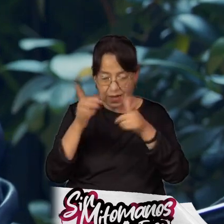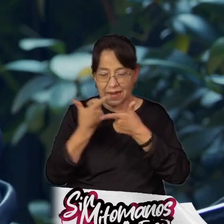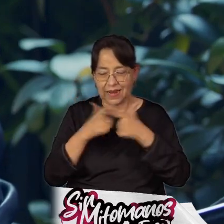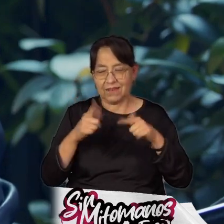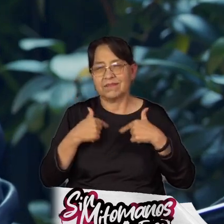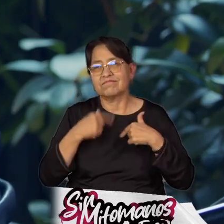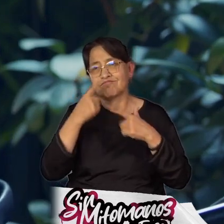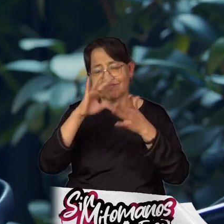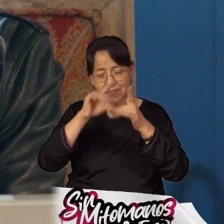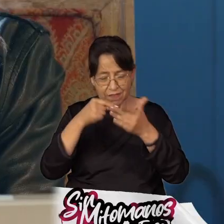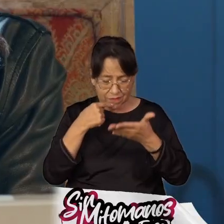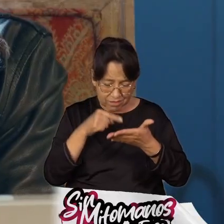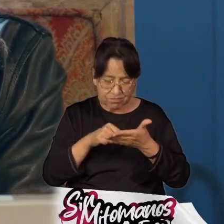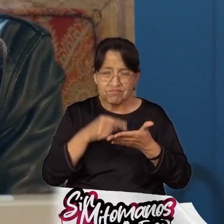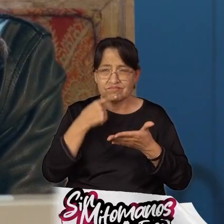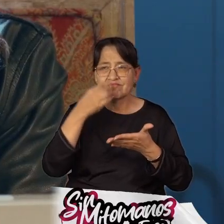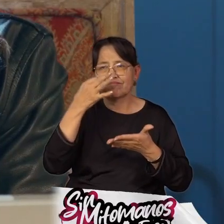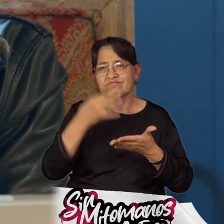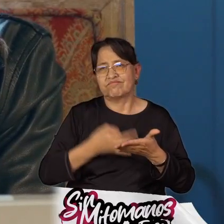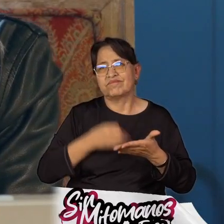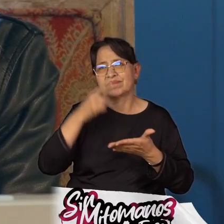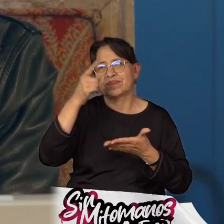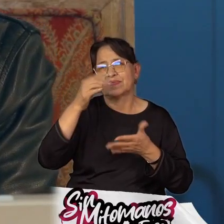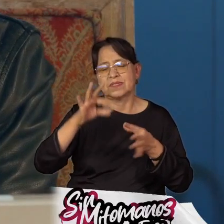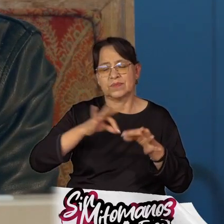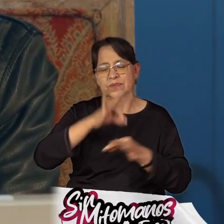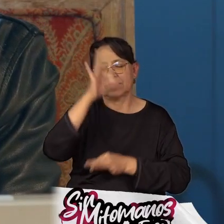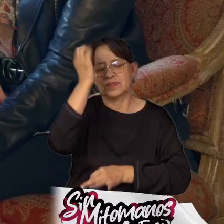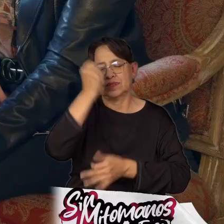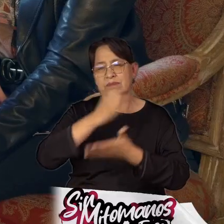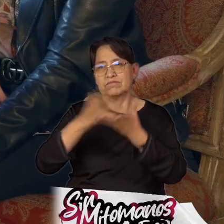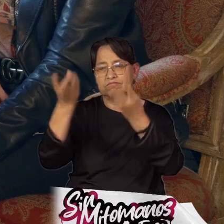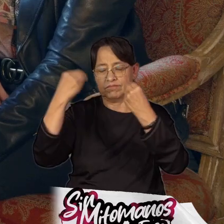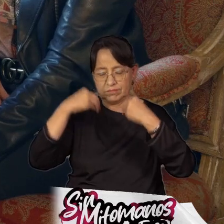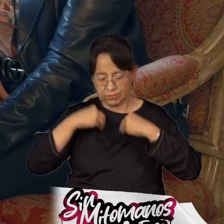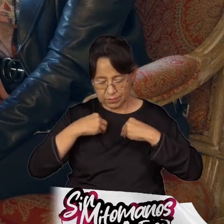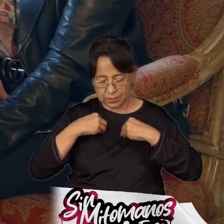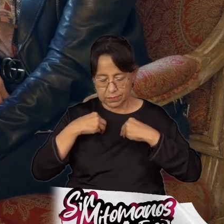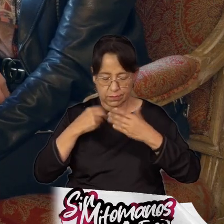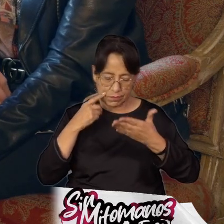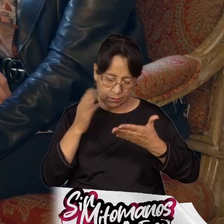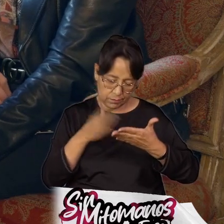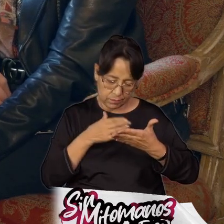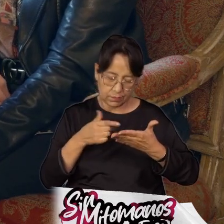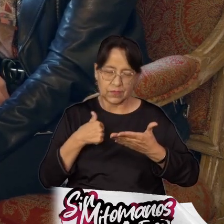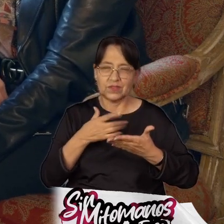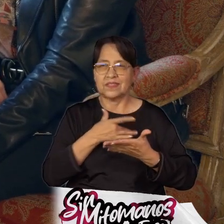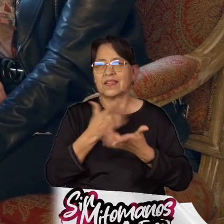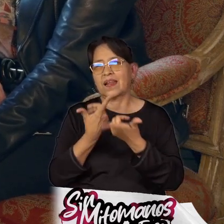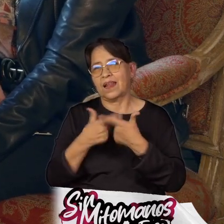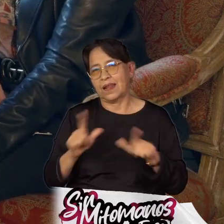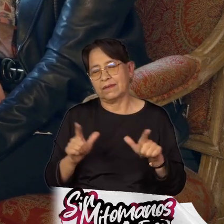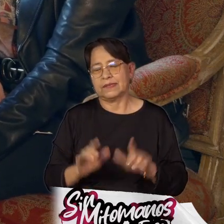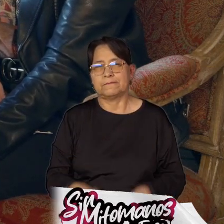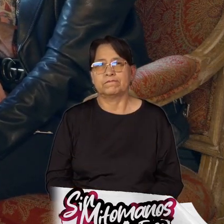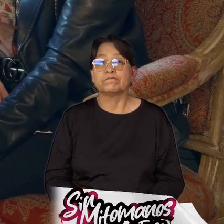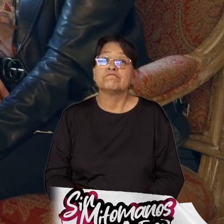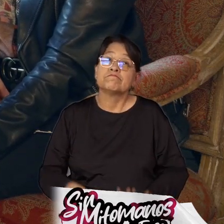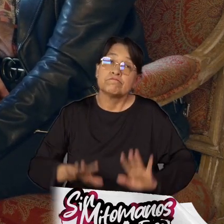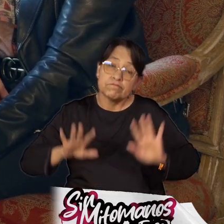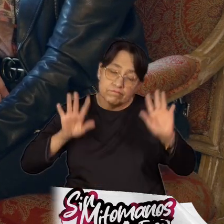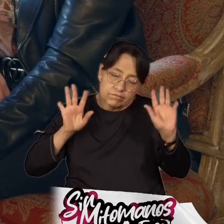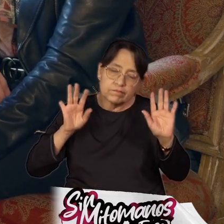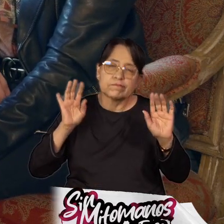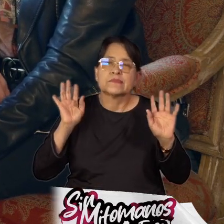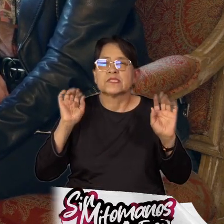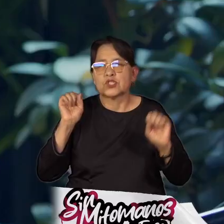tu palabra es verdad, y en esa palabra preciosa de tu Santo Espíritu dada a nosotros podemos encontrar libertad.